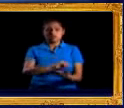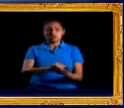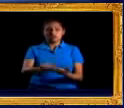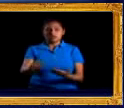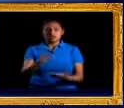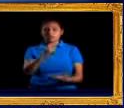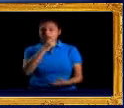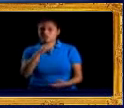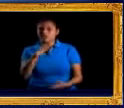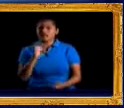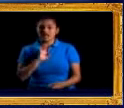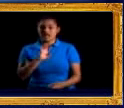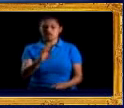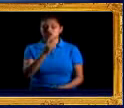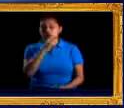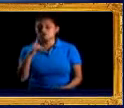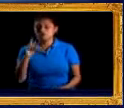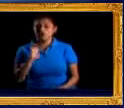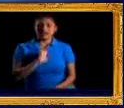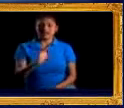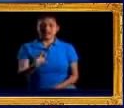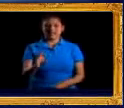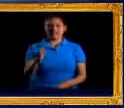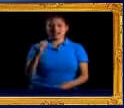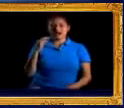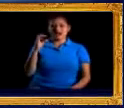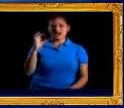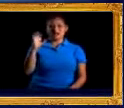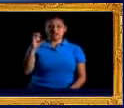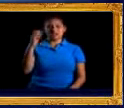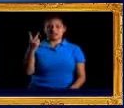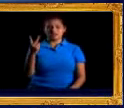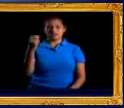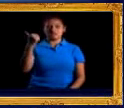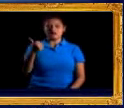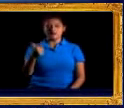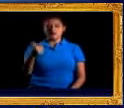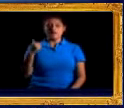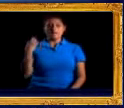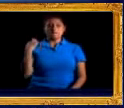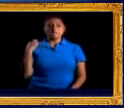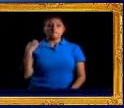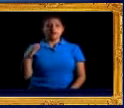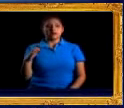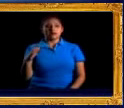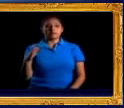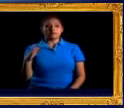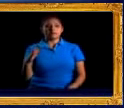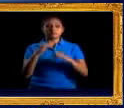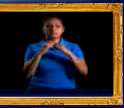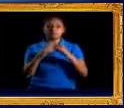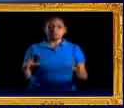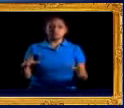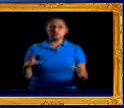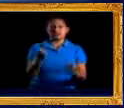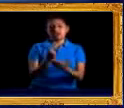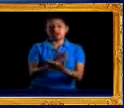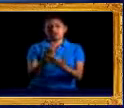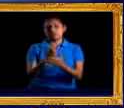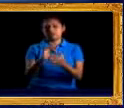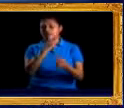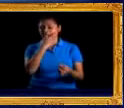Eva con la oportunidad de corromper la economía de Dios, llenándola de codicia